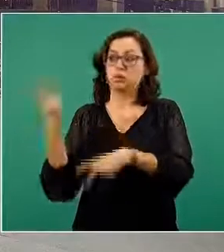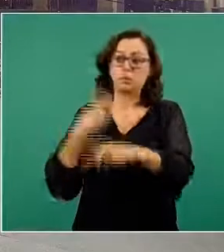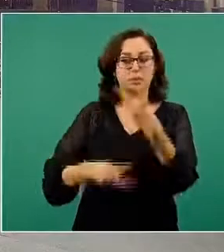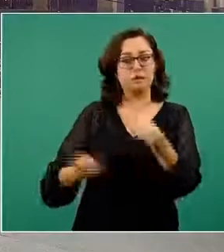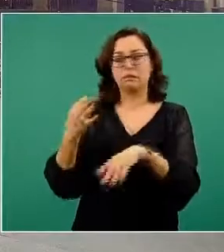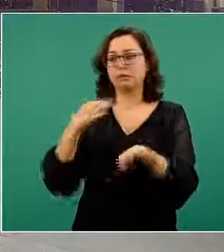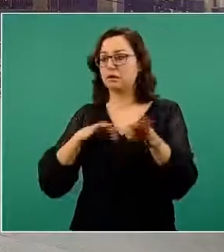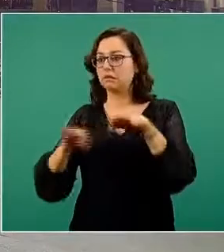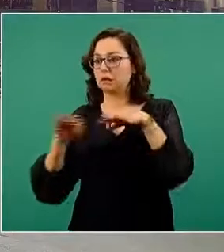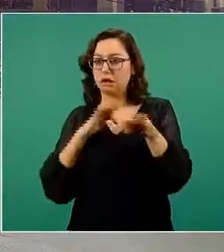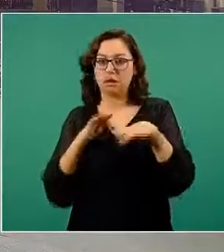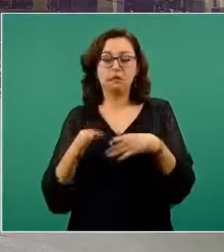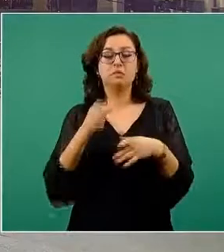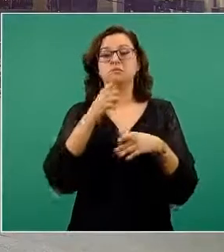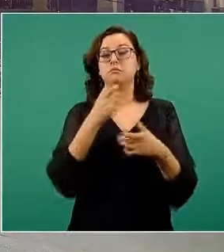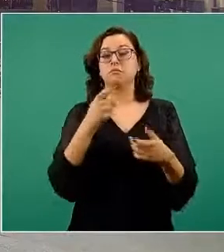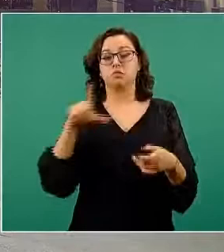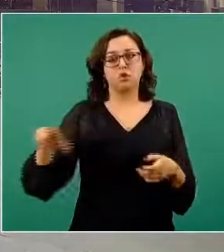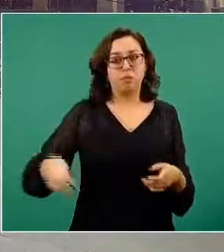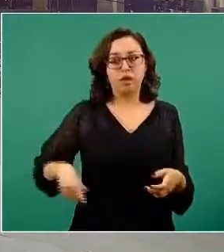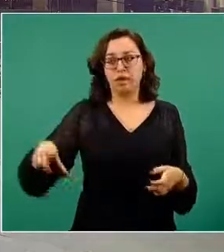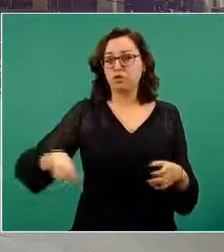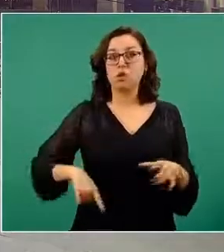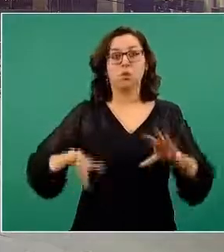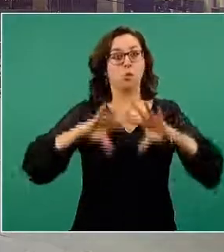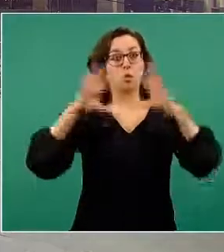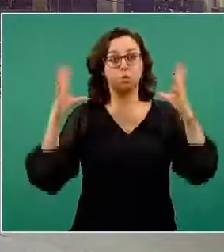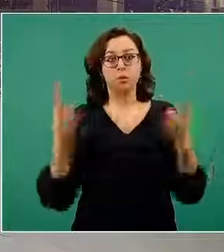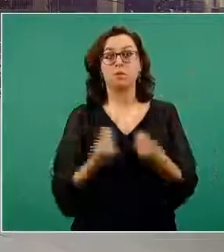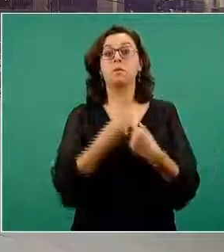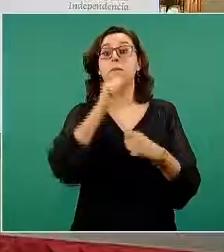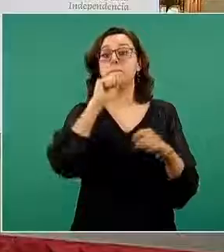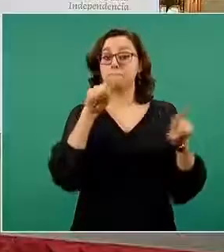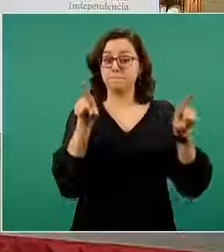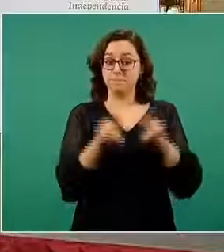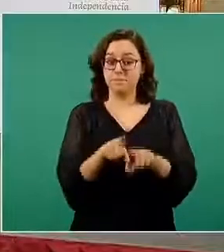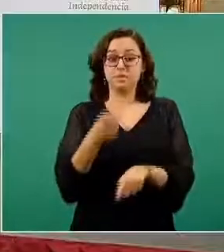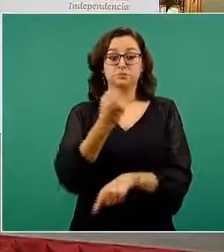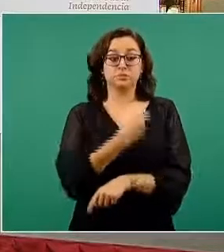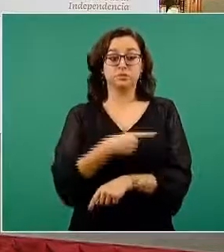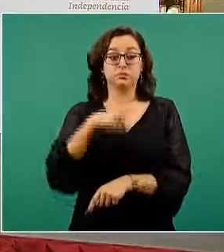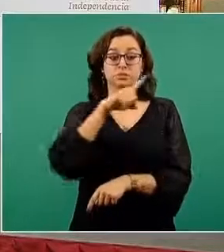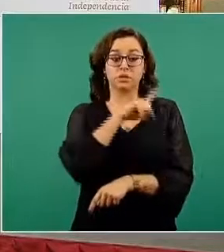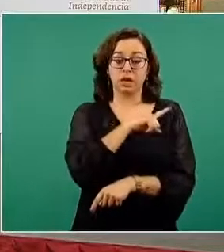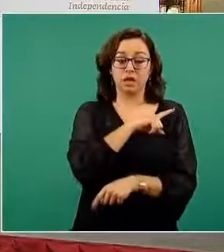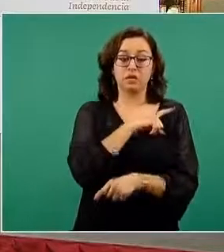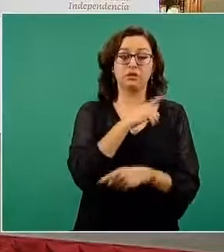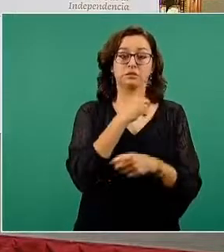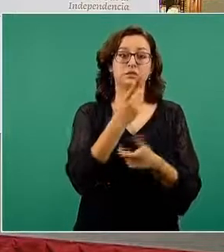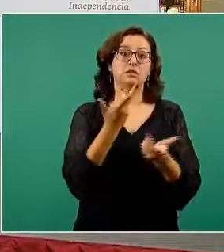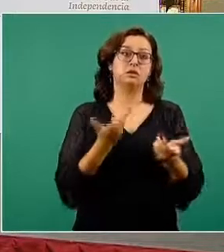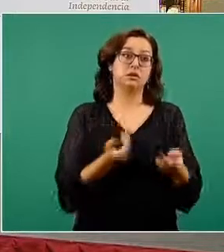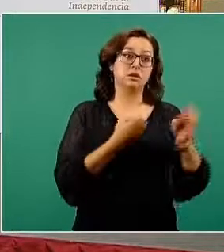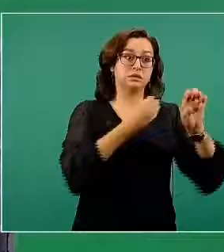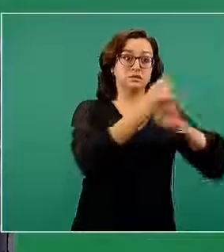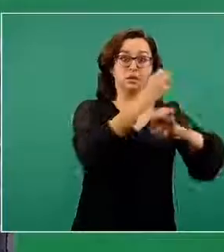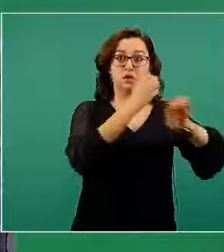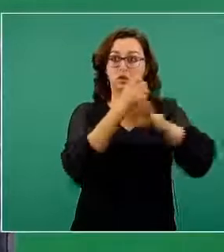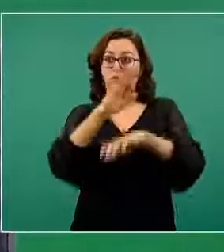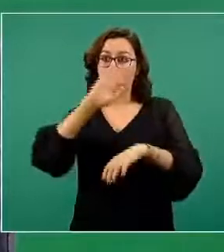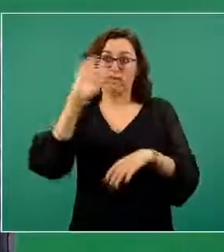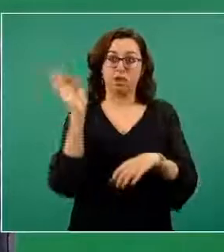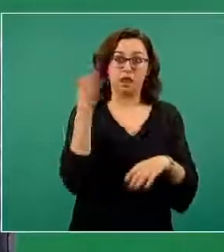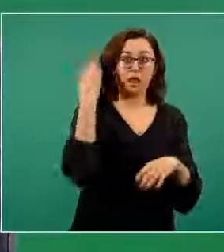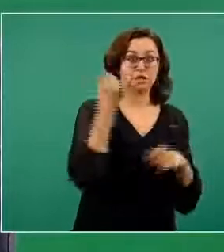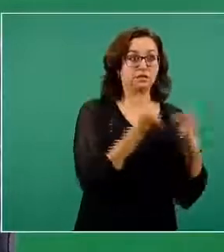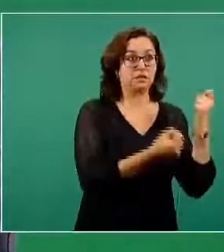incluso para los de salud. En el caso de salud, con variaciones entre entidades federativas,